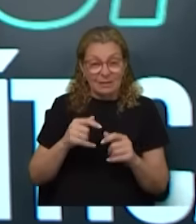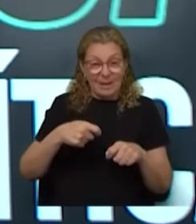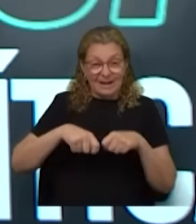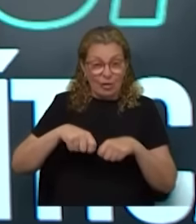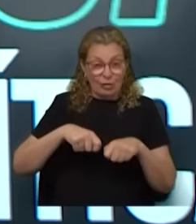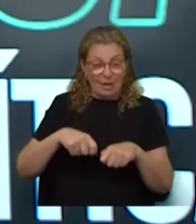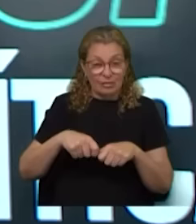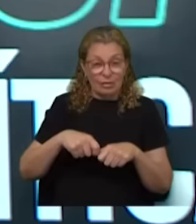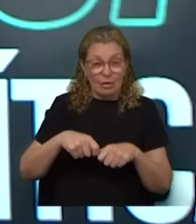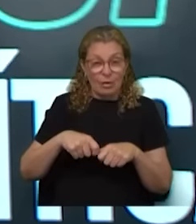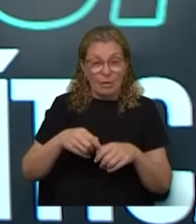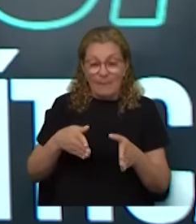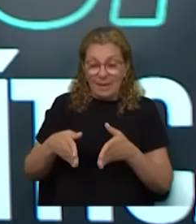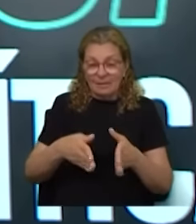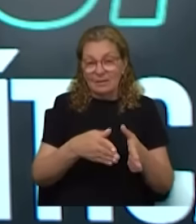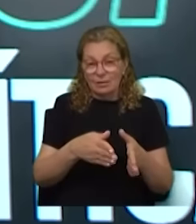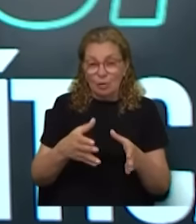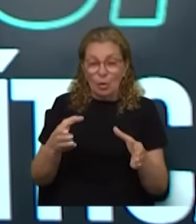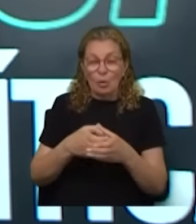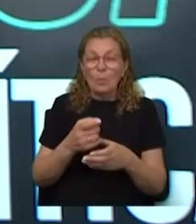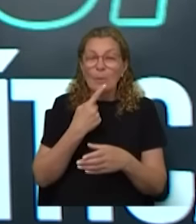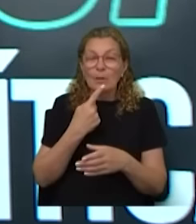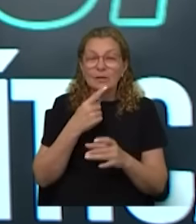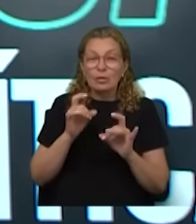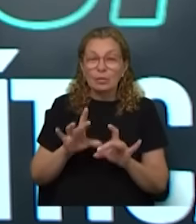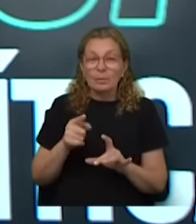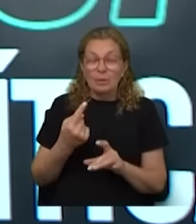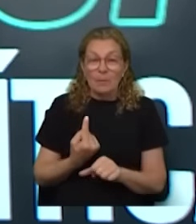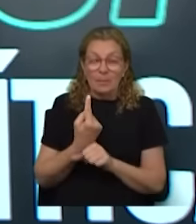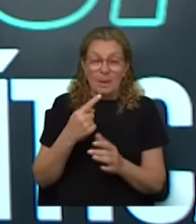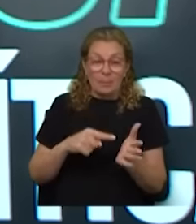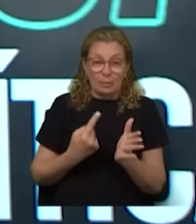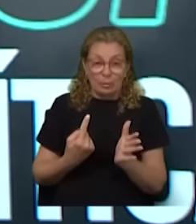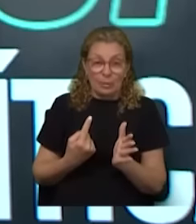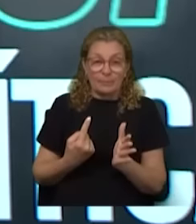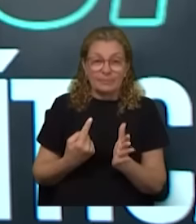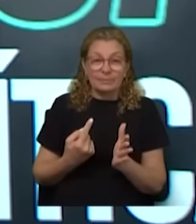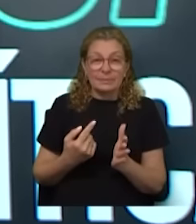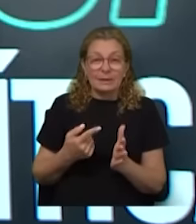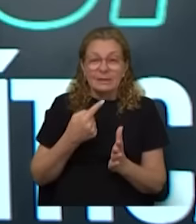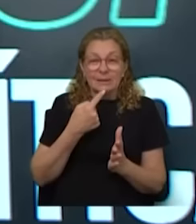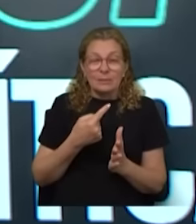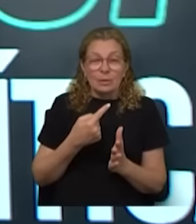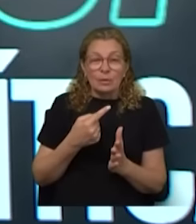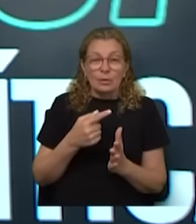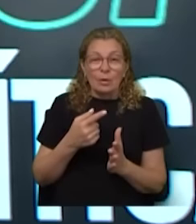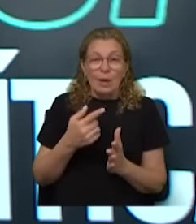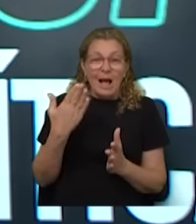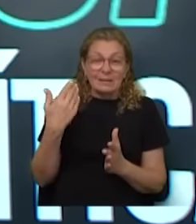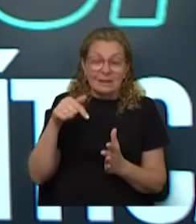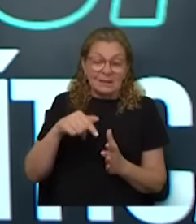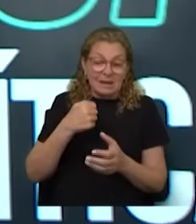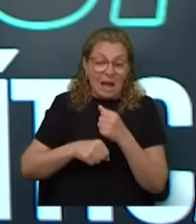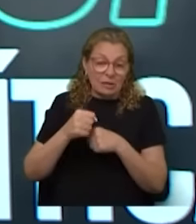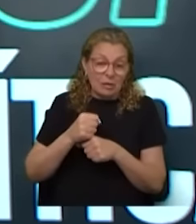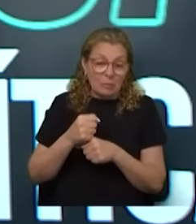eh en pasillos o entre los partidos Entonces ese es un primer punto que estamos ante eh No tenemos antecedentes este año